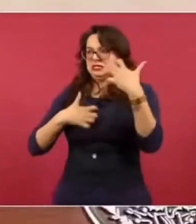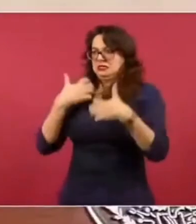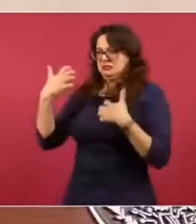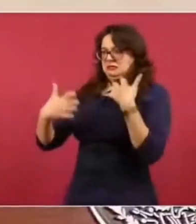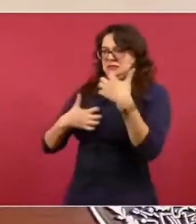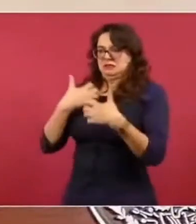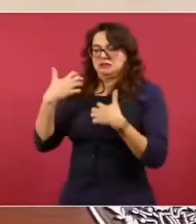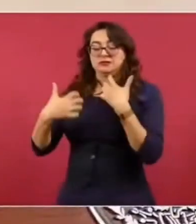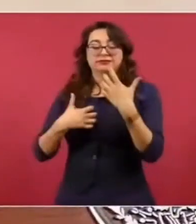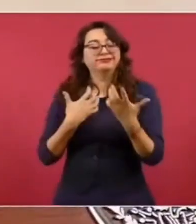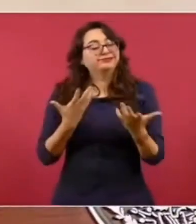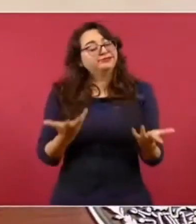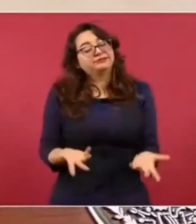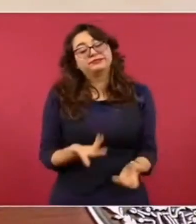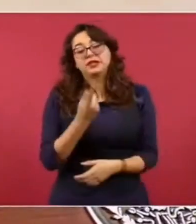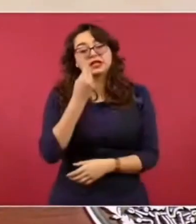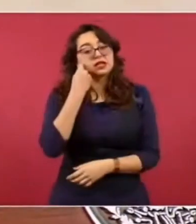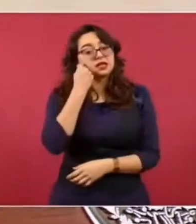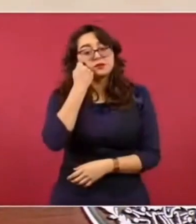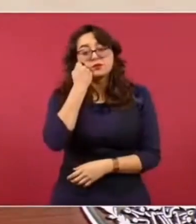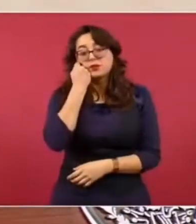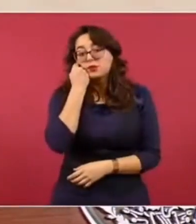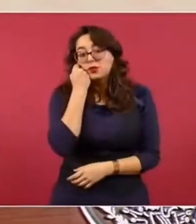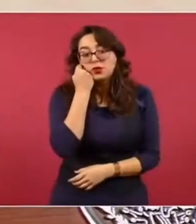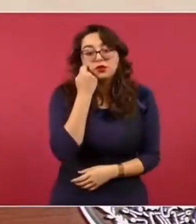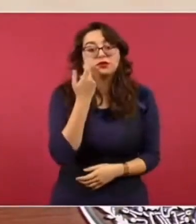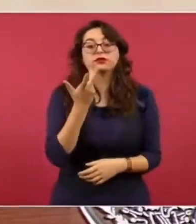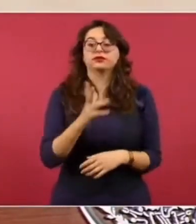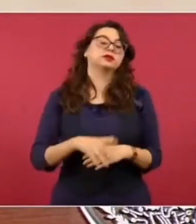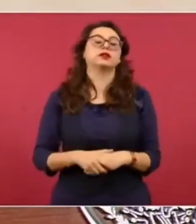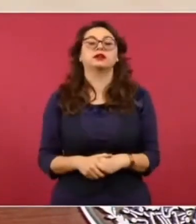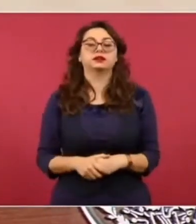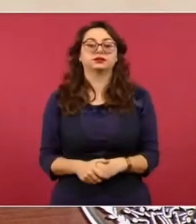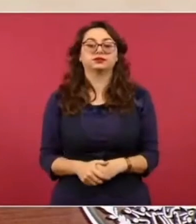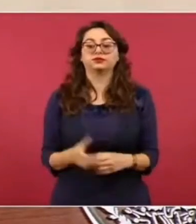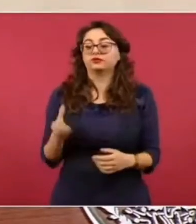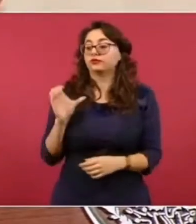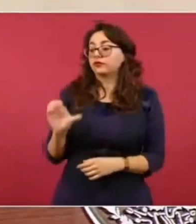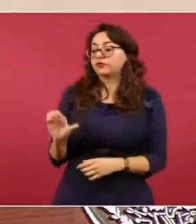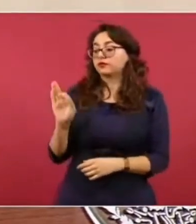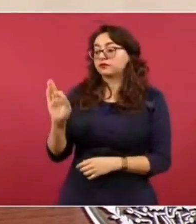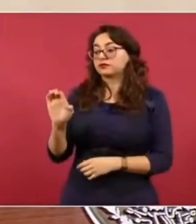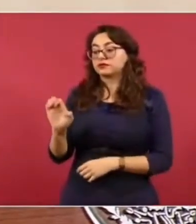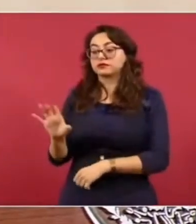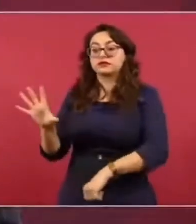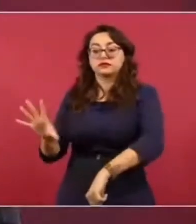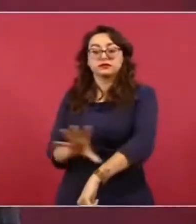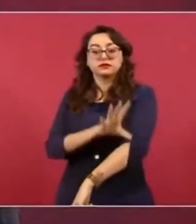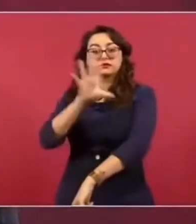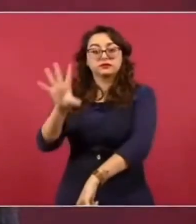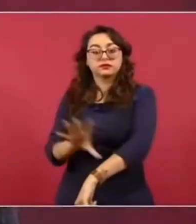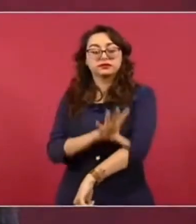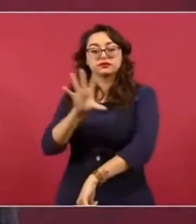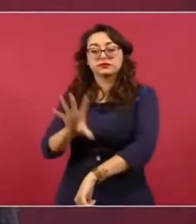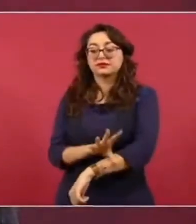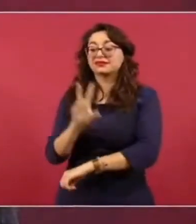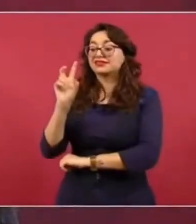Traíamos, lo expliqué ayer, solo el 39% de la generación de la energía eléctrica del país.